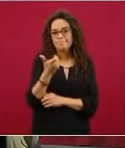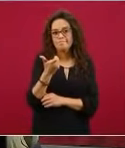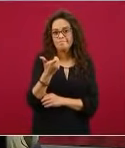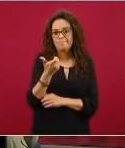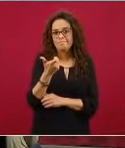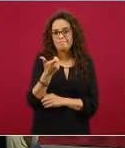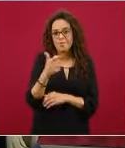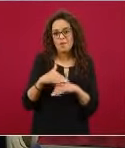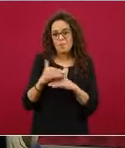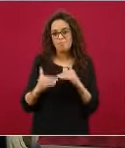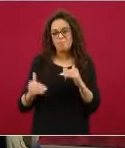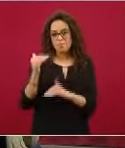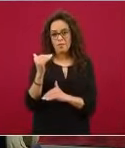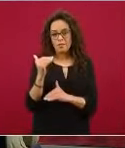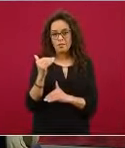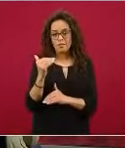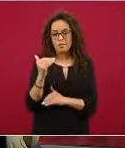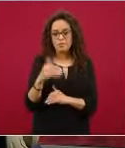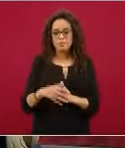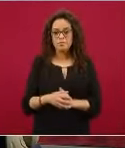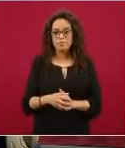y tienen un diferencial de